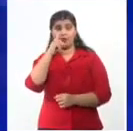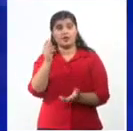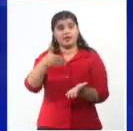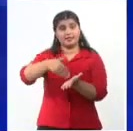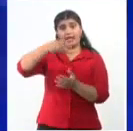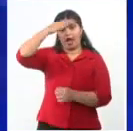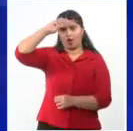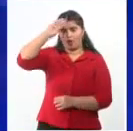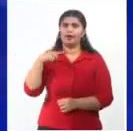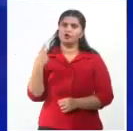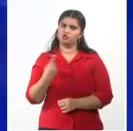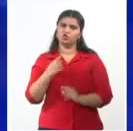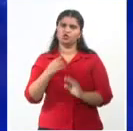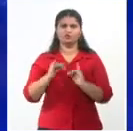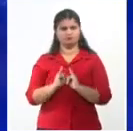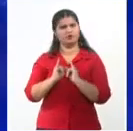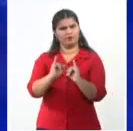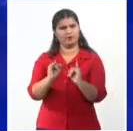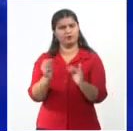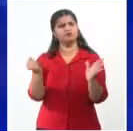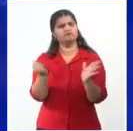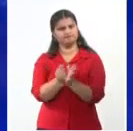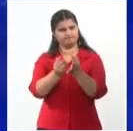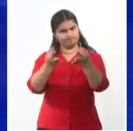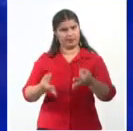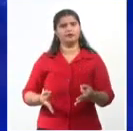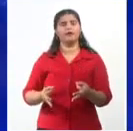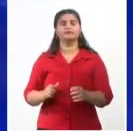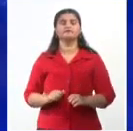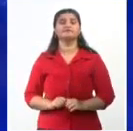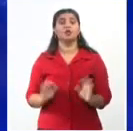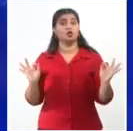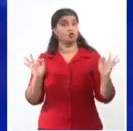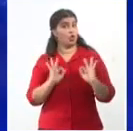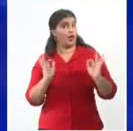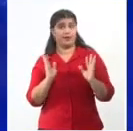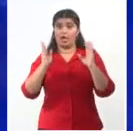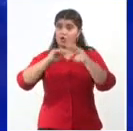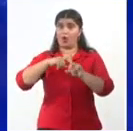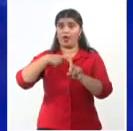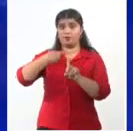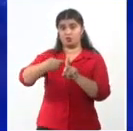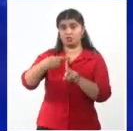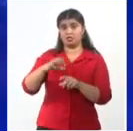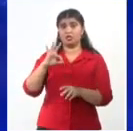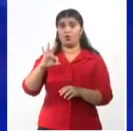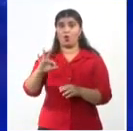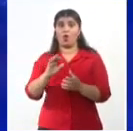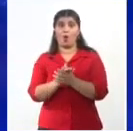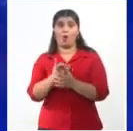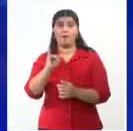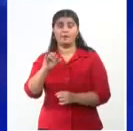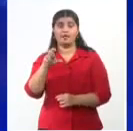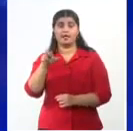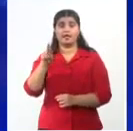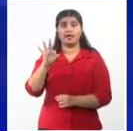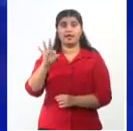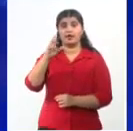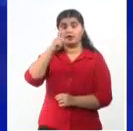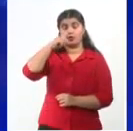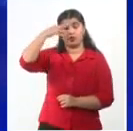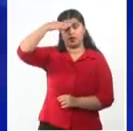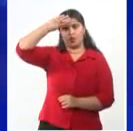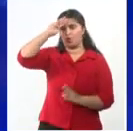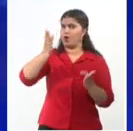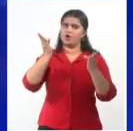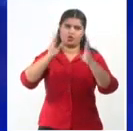el primer caso de Omicron? No lo hemos diagnosticado todavía. Importante esa información. Gracias, doctor, por toda la actualización sobre el